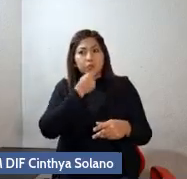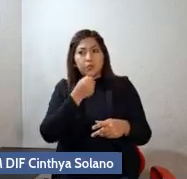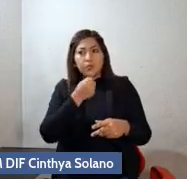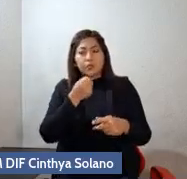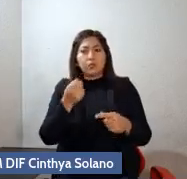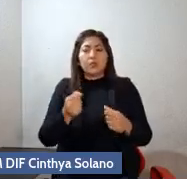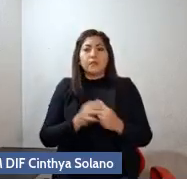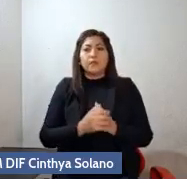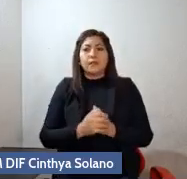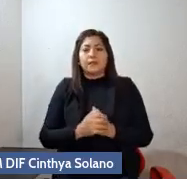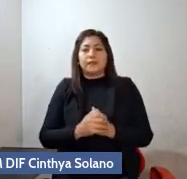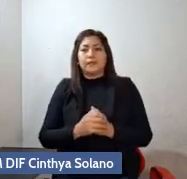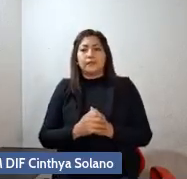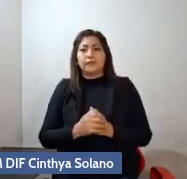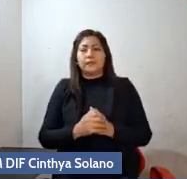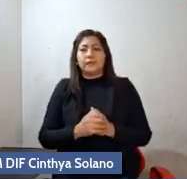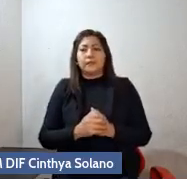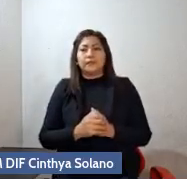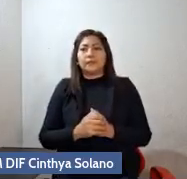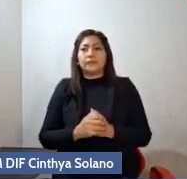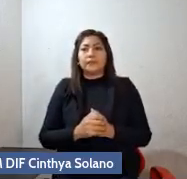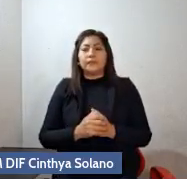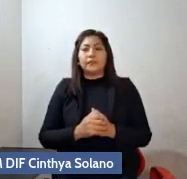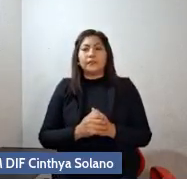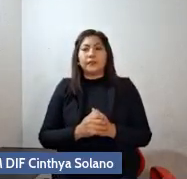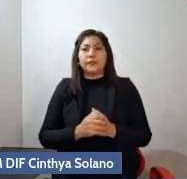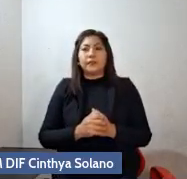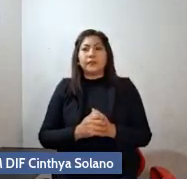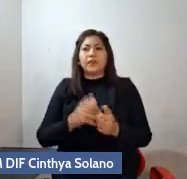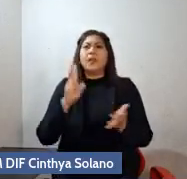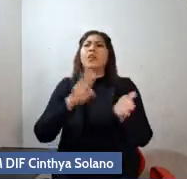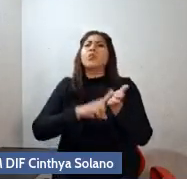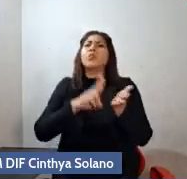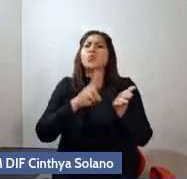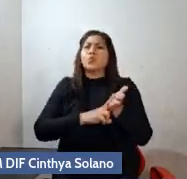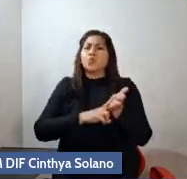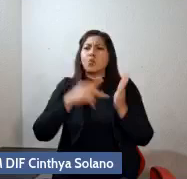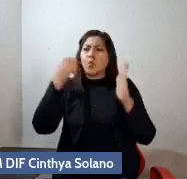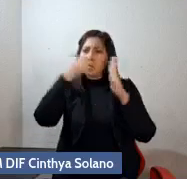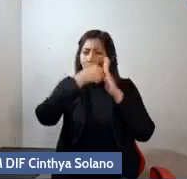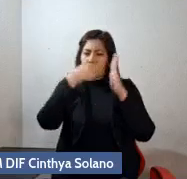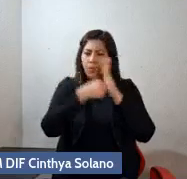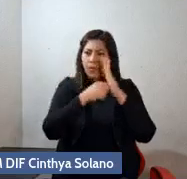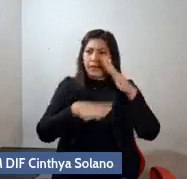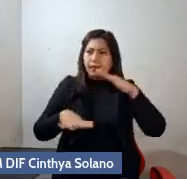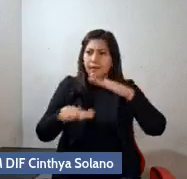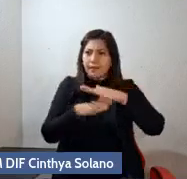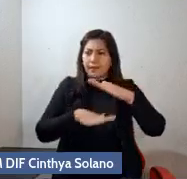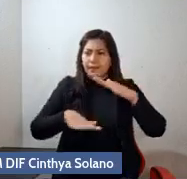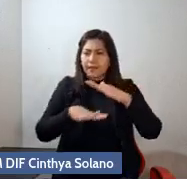Ajá, el cual tiene un costo, el testamento básico que no incluye legados,